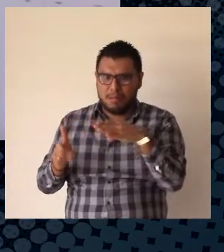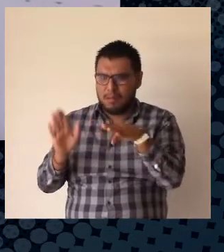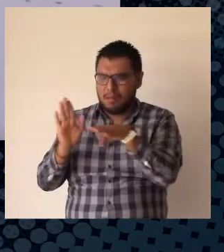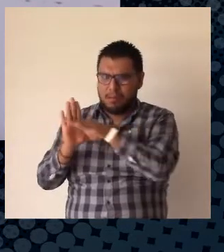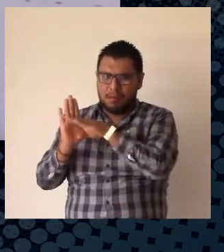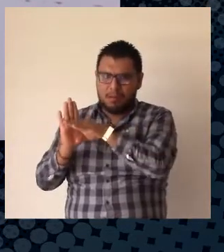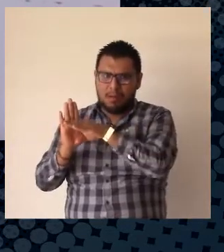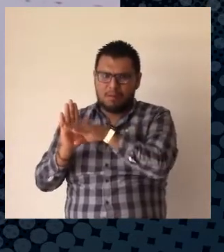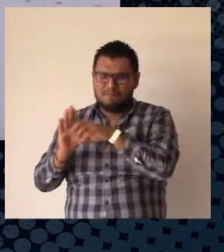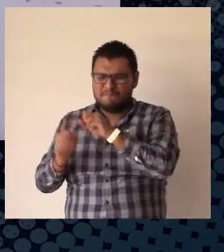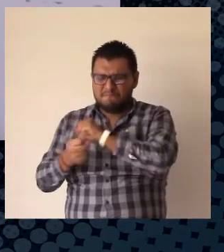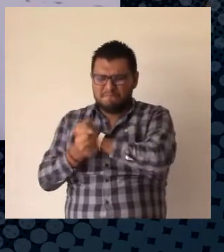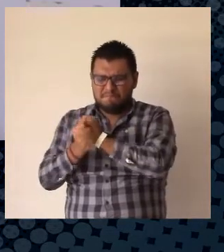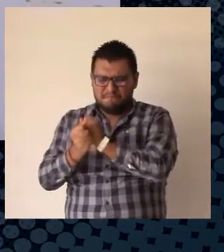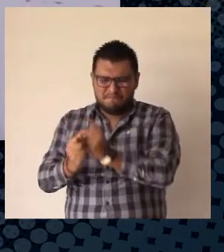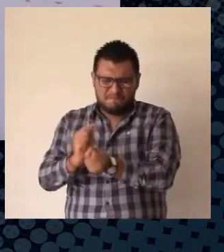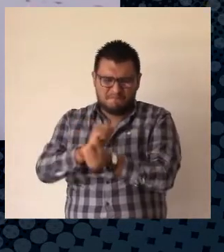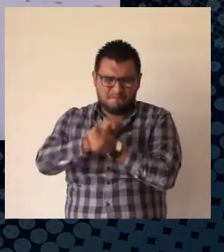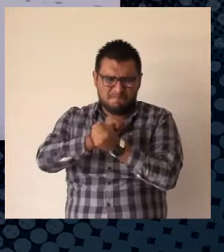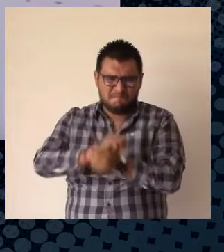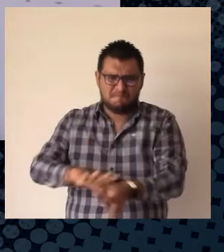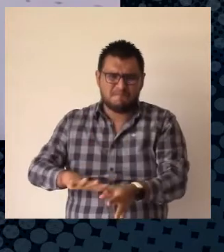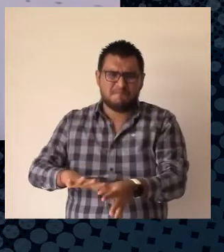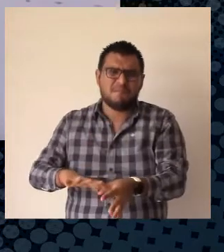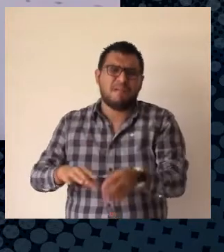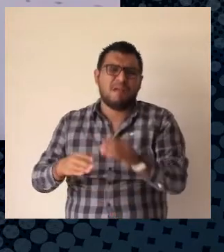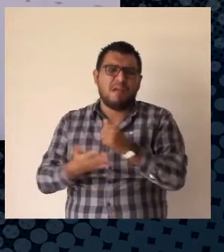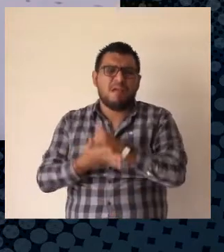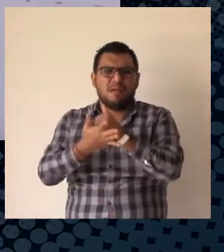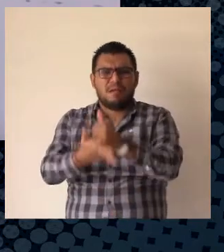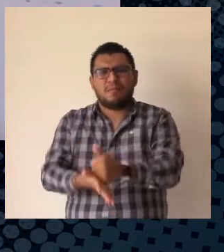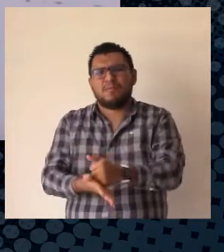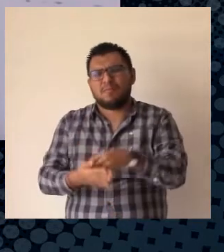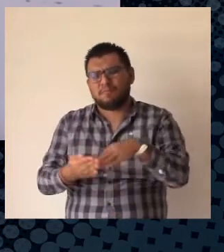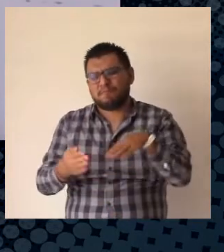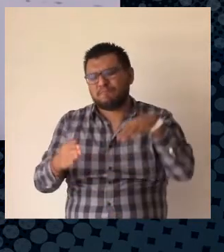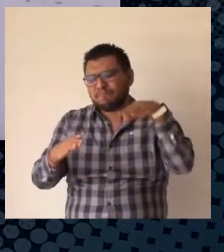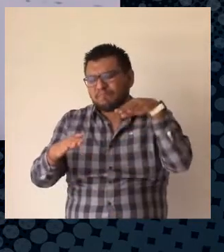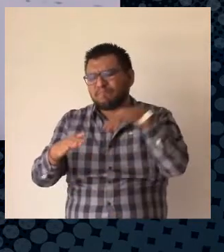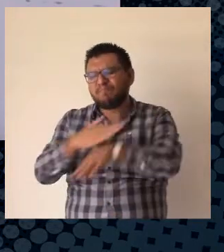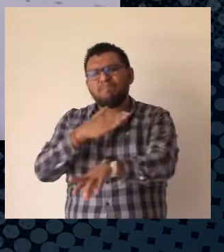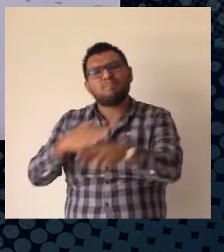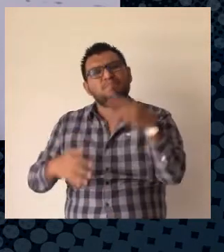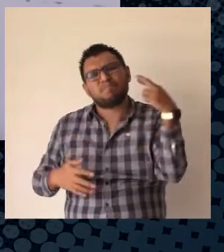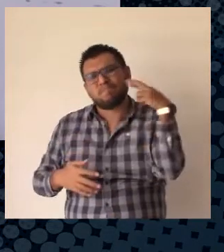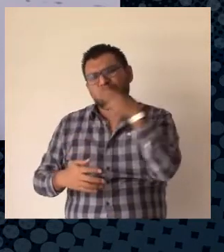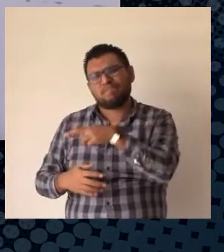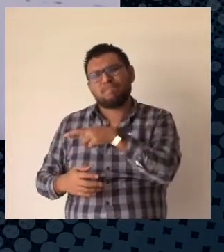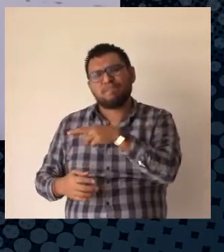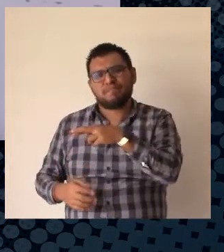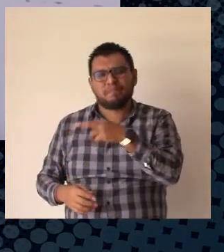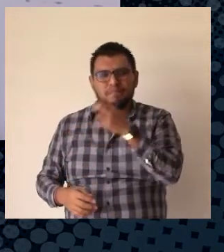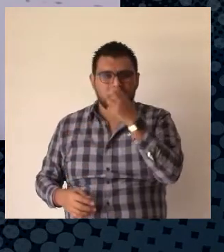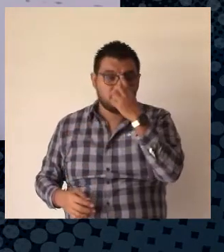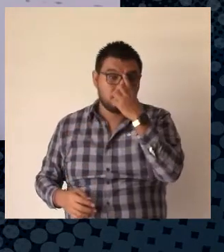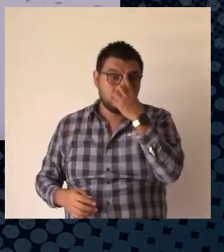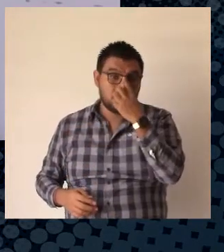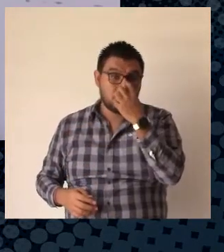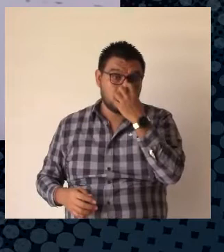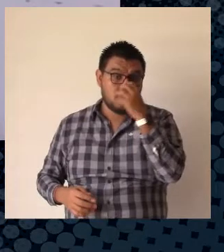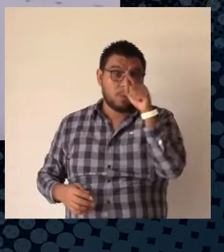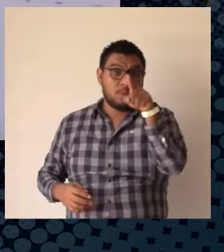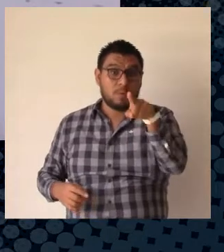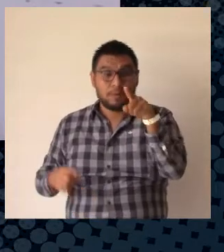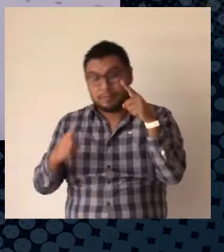es la que destruye. Es la que ayuda al fracaso más rápidamente que nada. Cuando usted esté